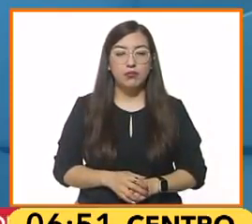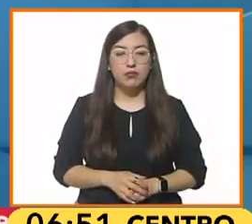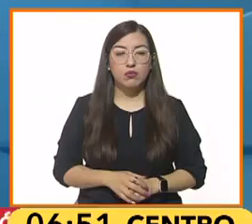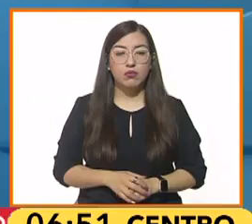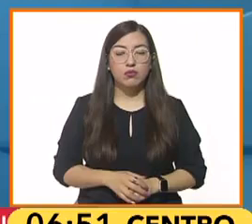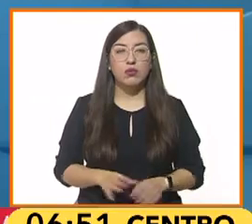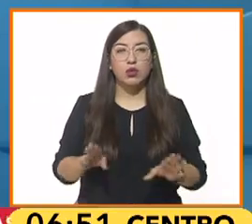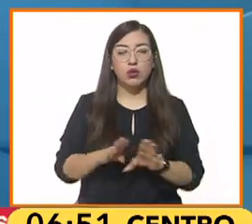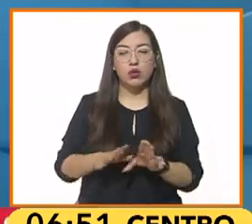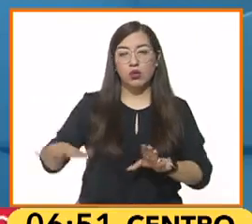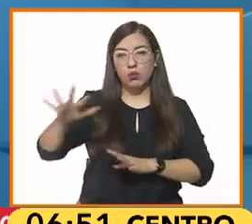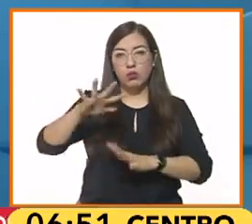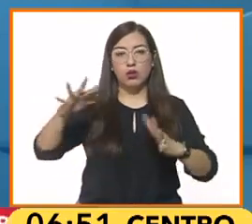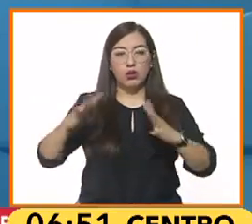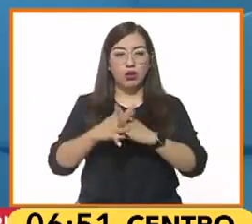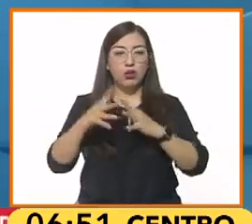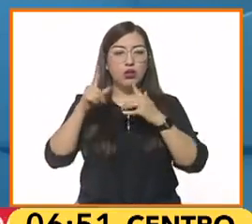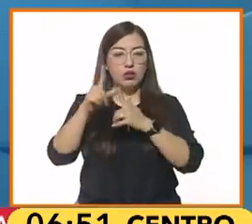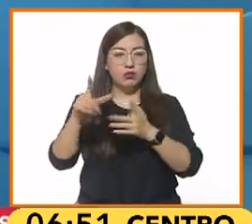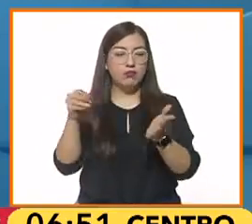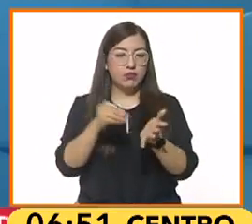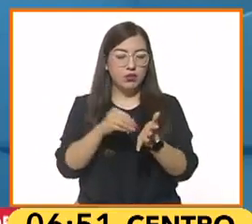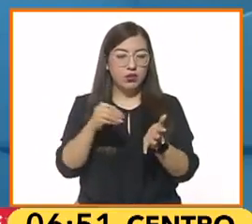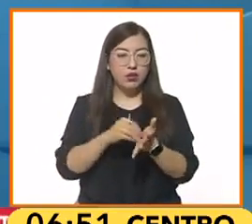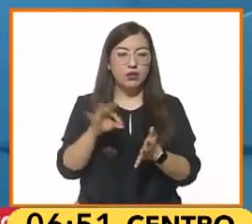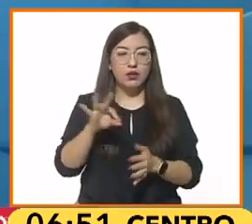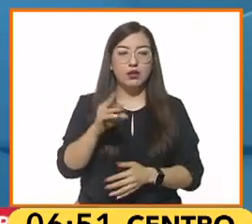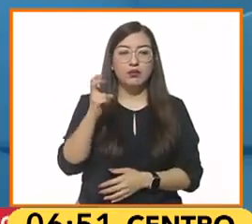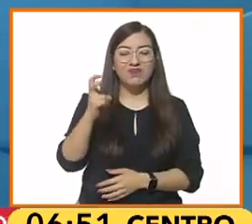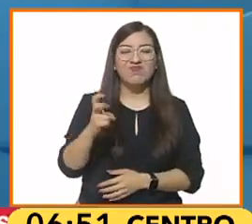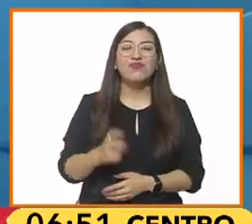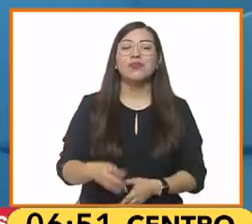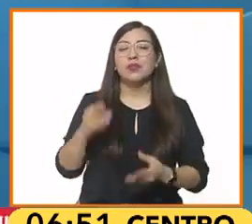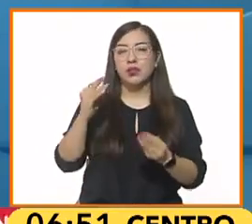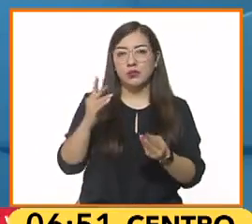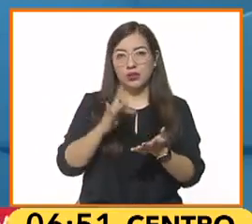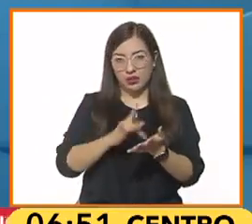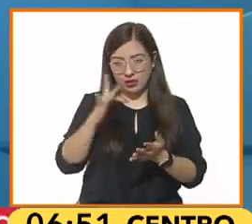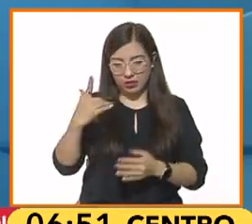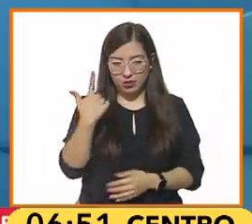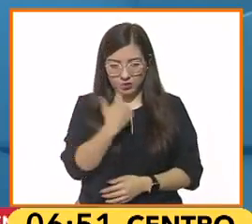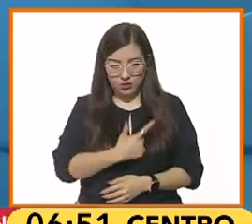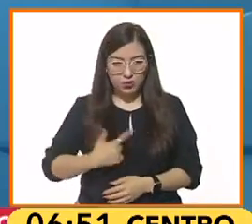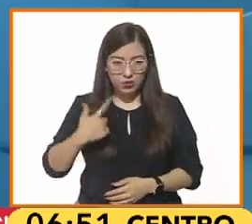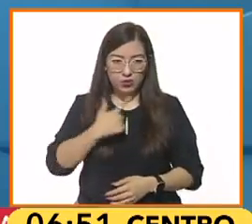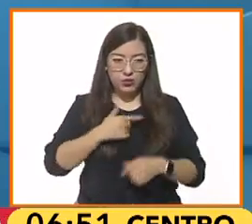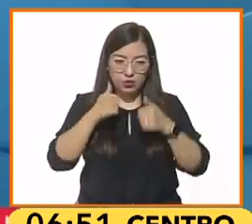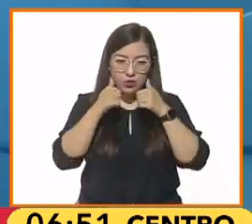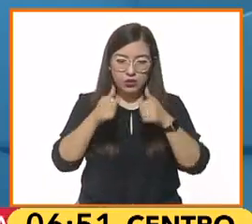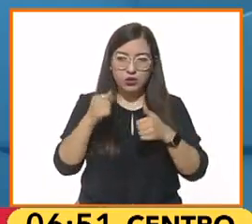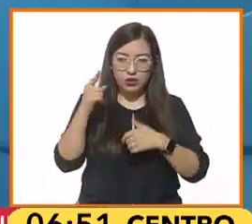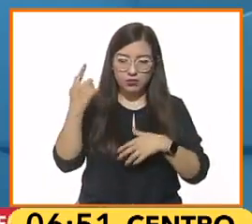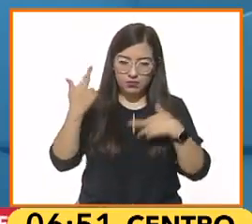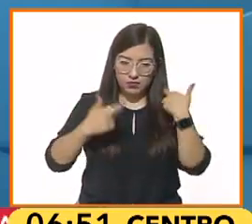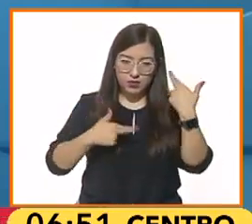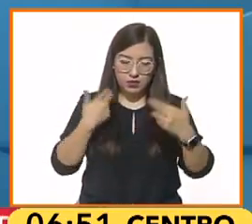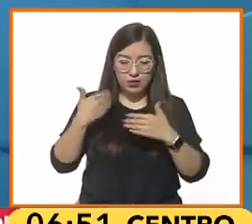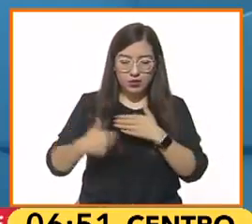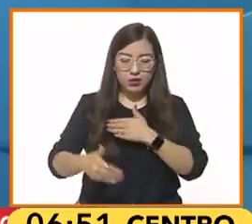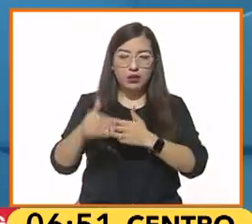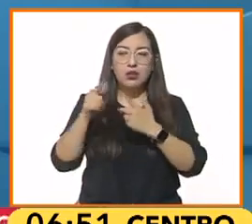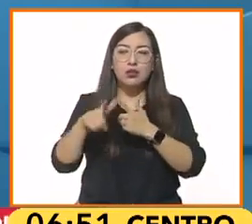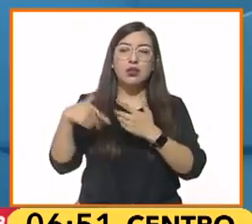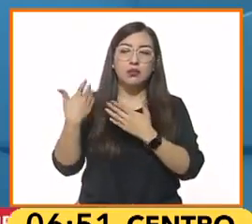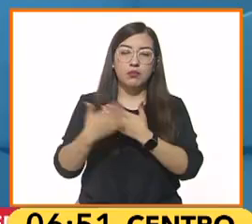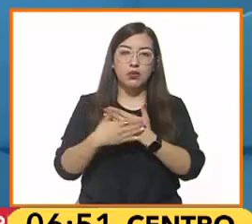las operaciones bélicas se reanuden. Continúen. Ahí está. Bien. Ahí Moisés, como siempre, un gusto escucharte, tu análisis, pendientes de lo que venga.